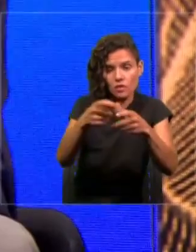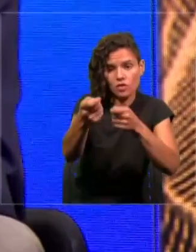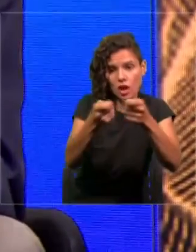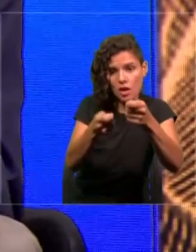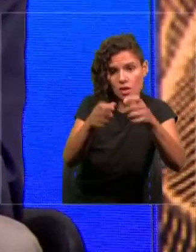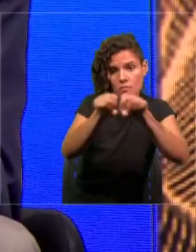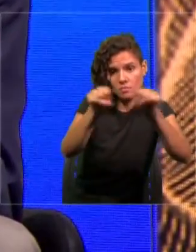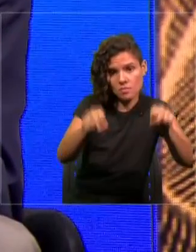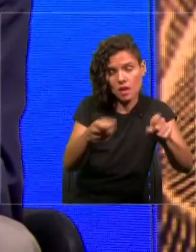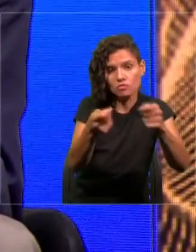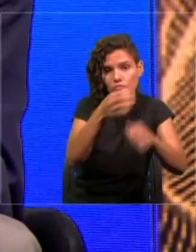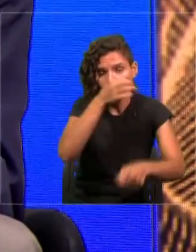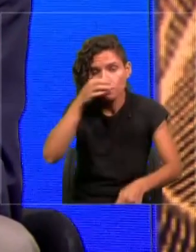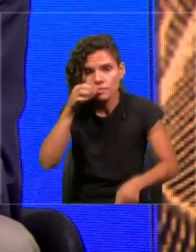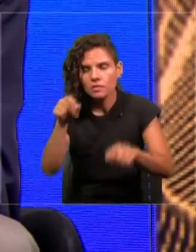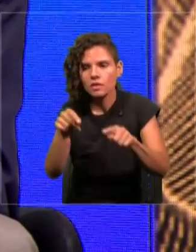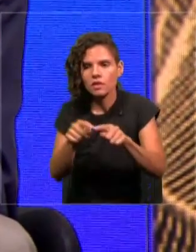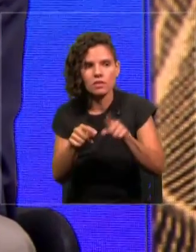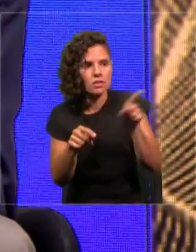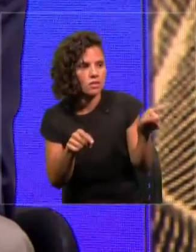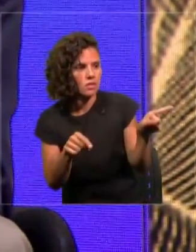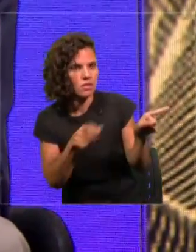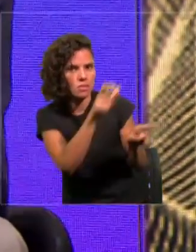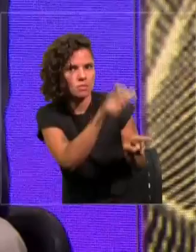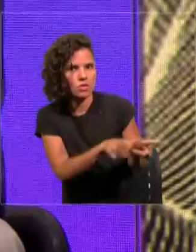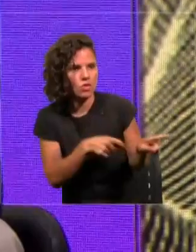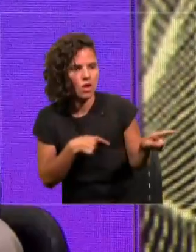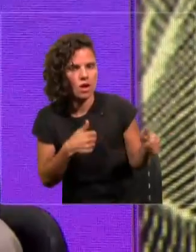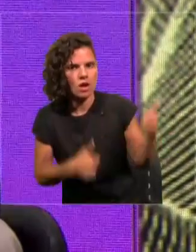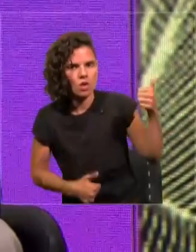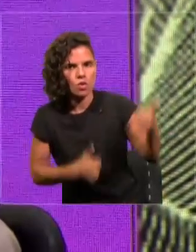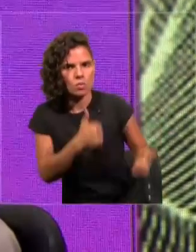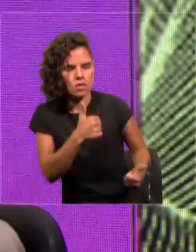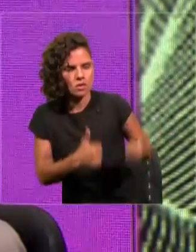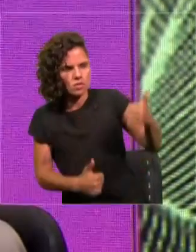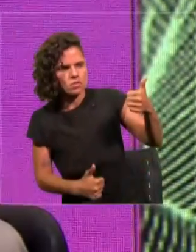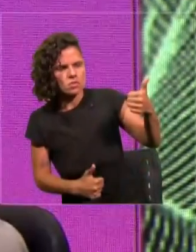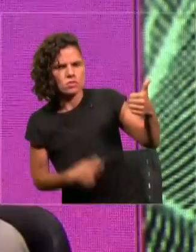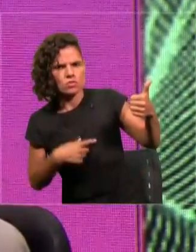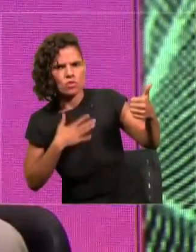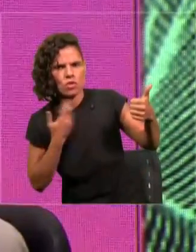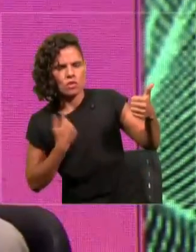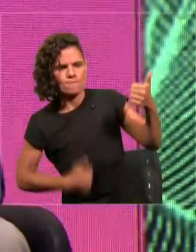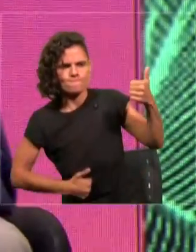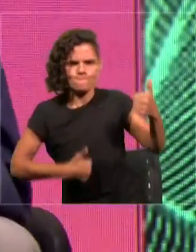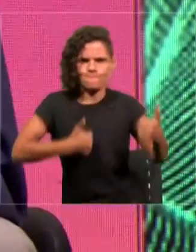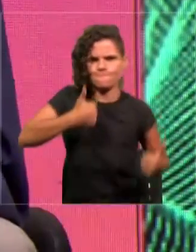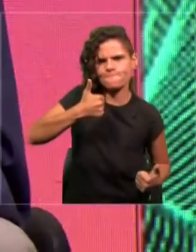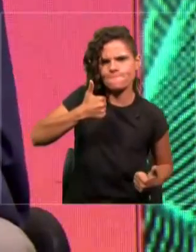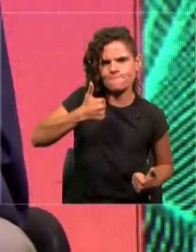otro? Ah, ese compite conmigo. Yo debo competir con él.